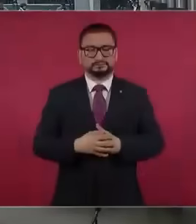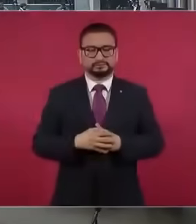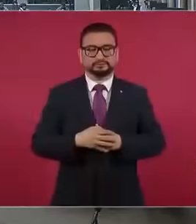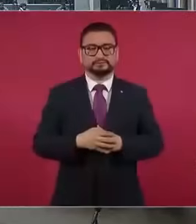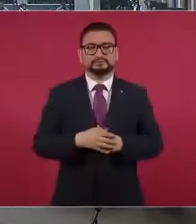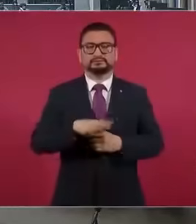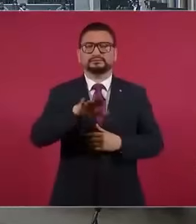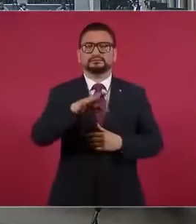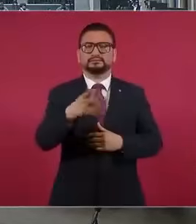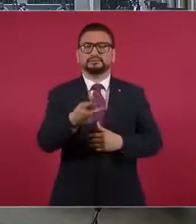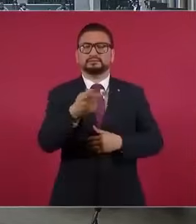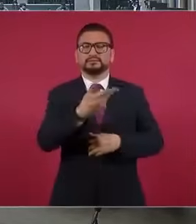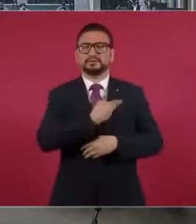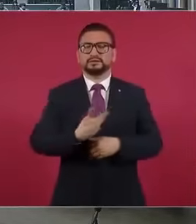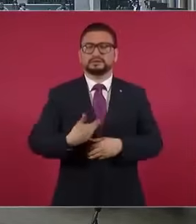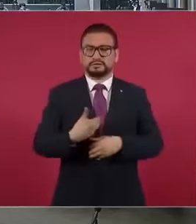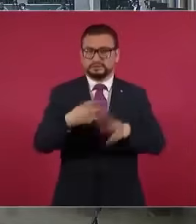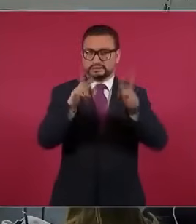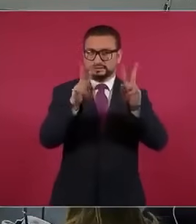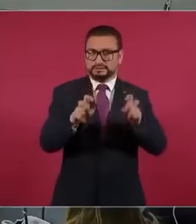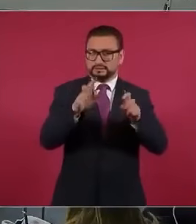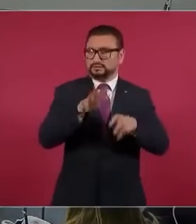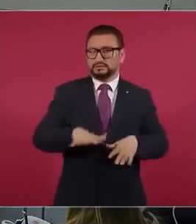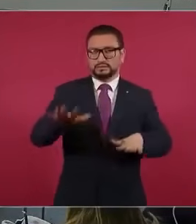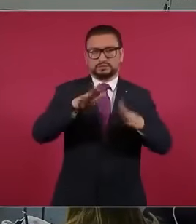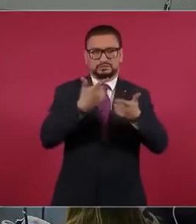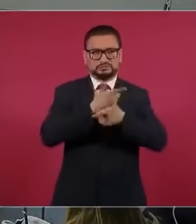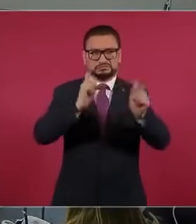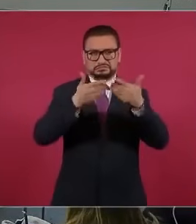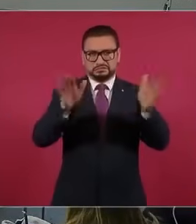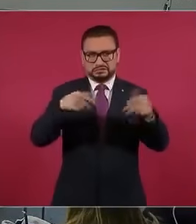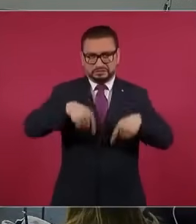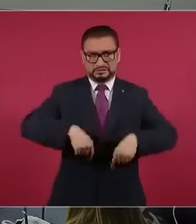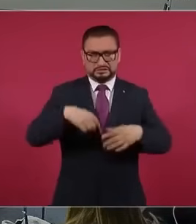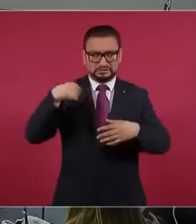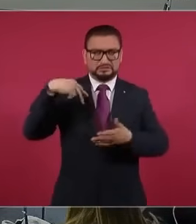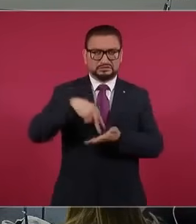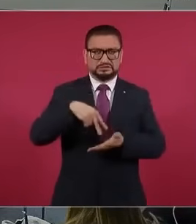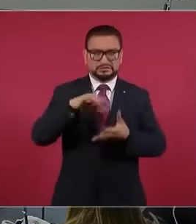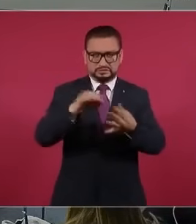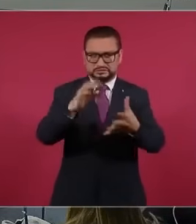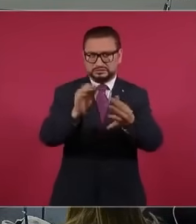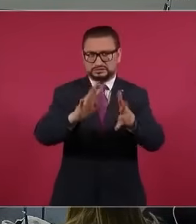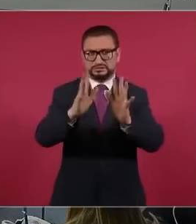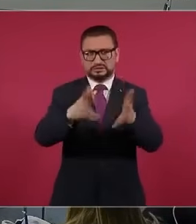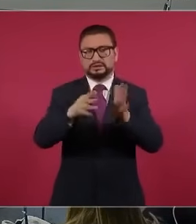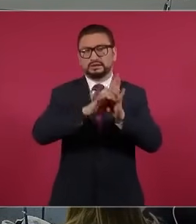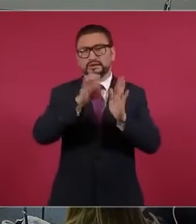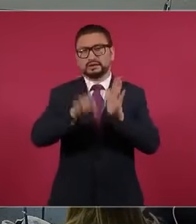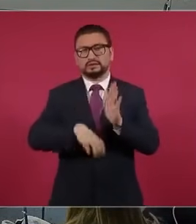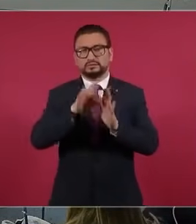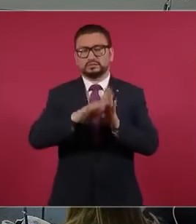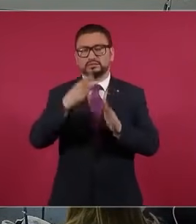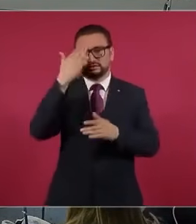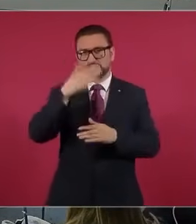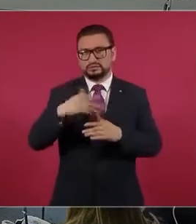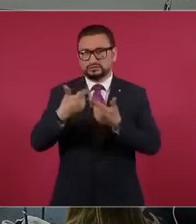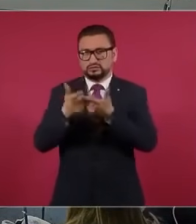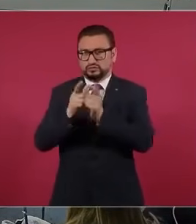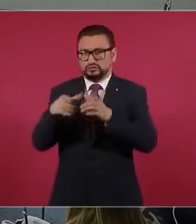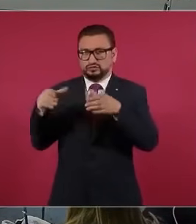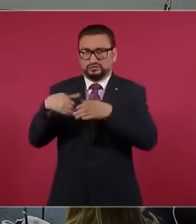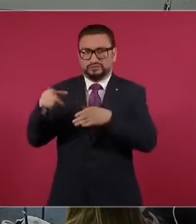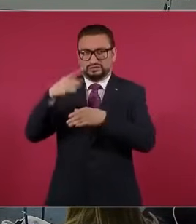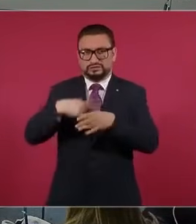Presidente, como es de dominio público y aquí mismo se ha ventilado, hoy mismo se puso un ejemplo, la oligarquía pues ha usado al